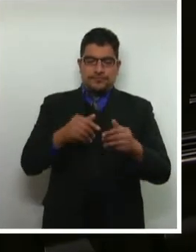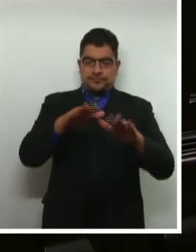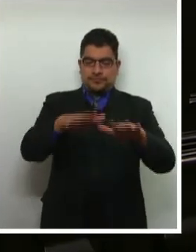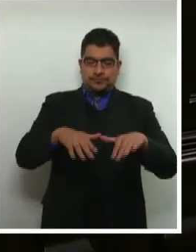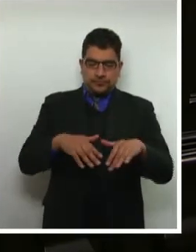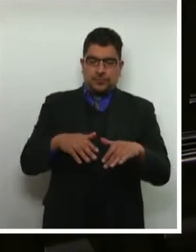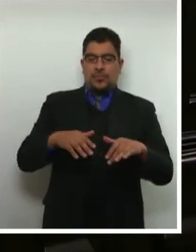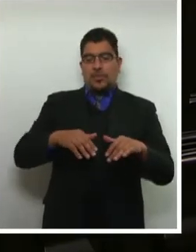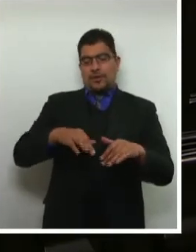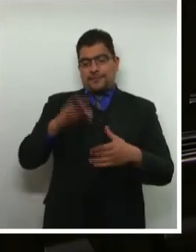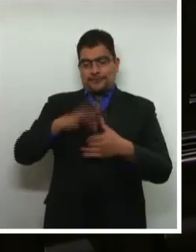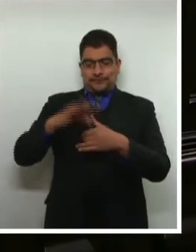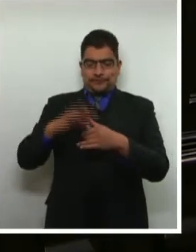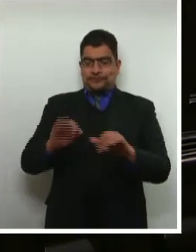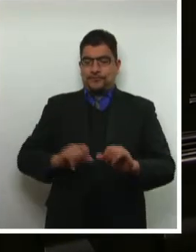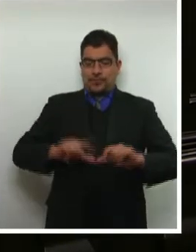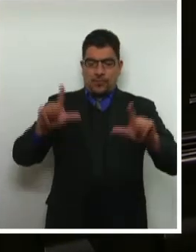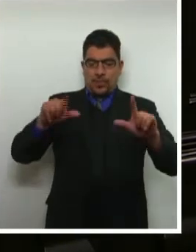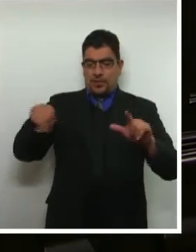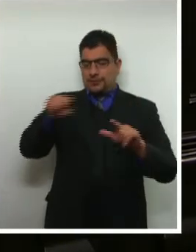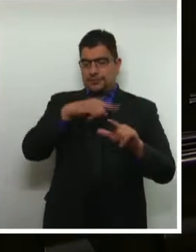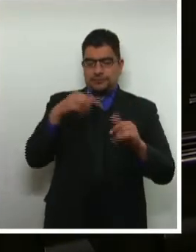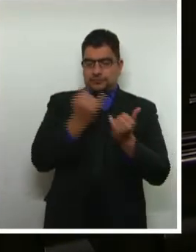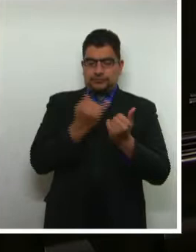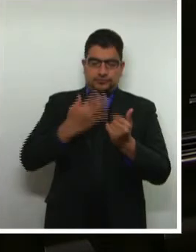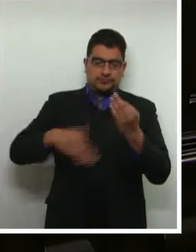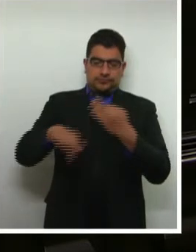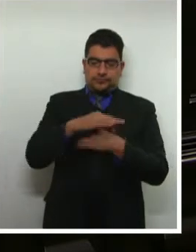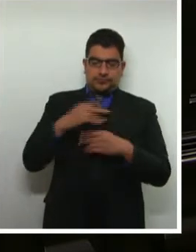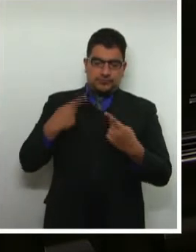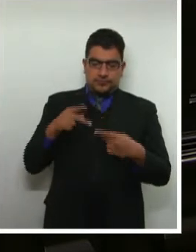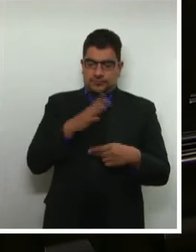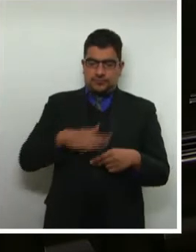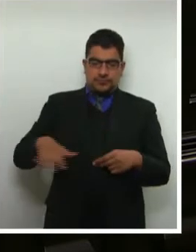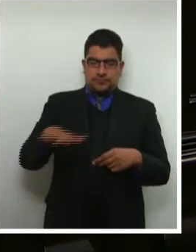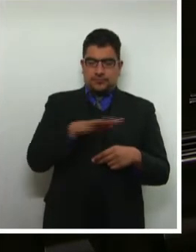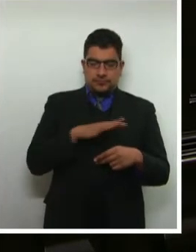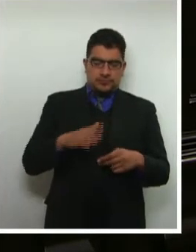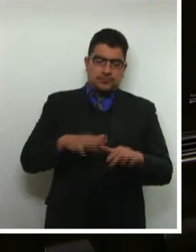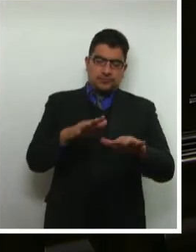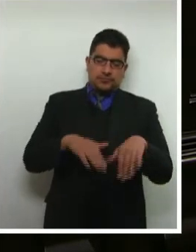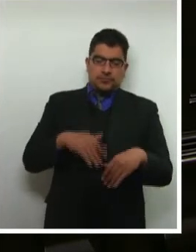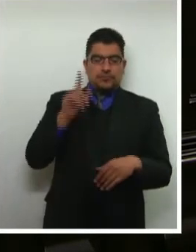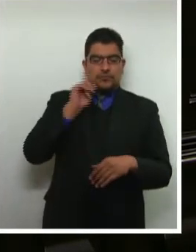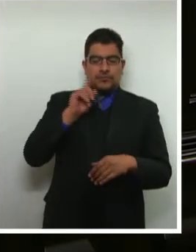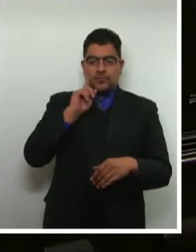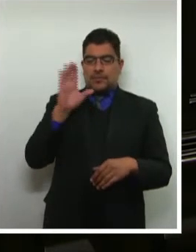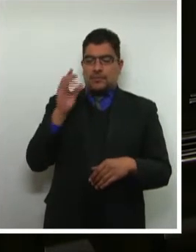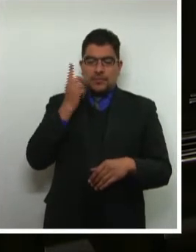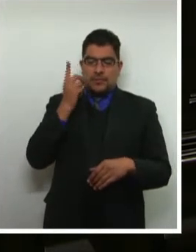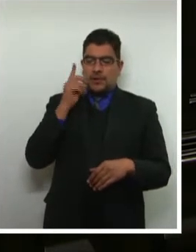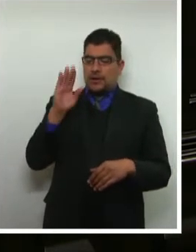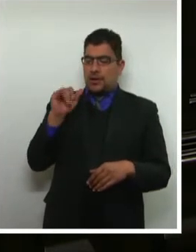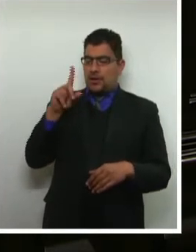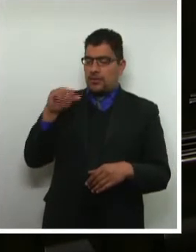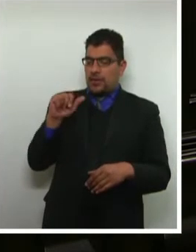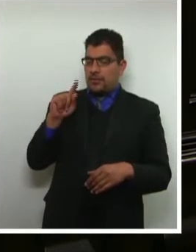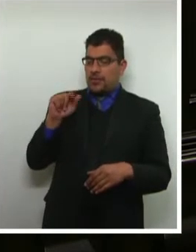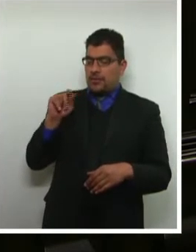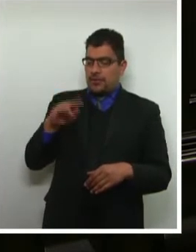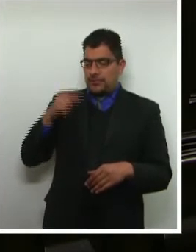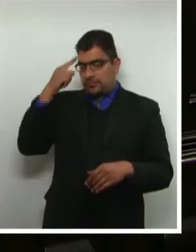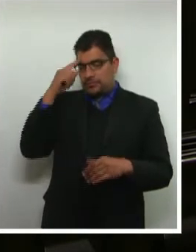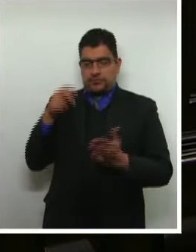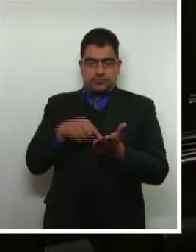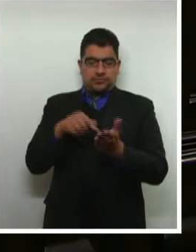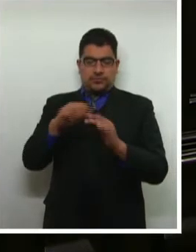la votación nominal de la Asamblea la reserva presentada por la diputada Claudia Pastor para modificar el